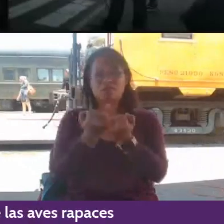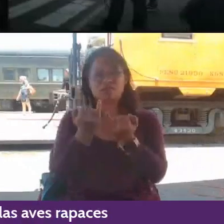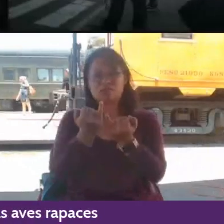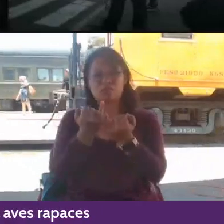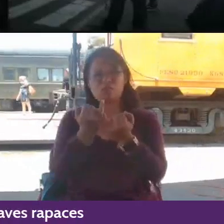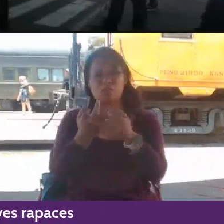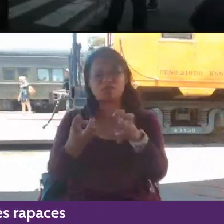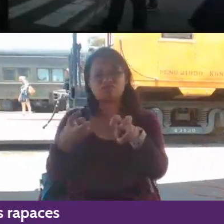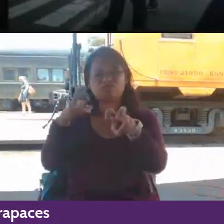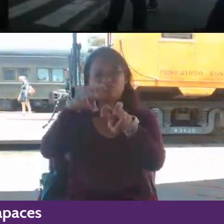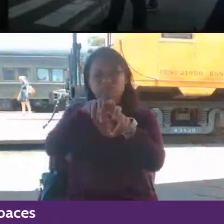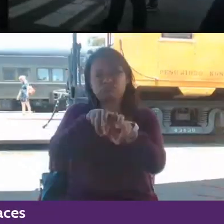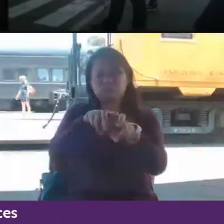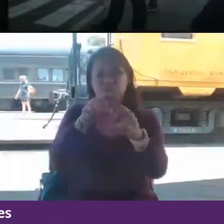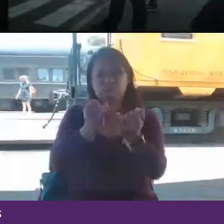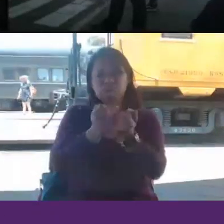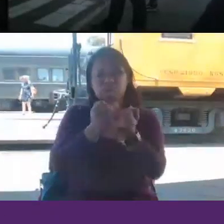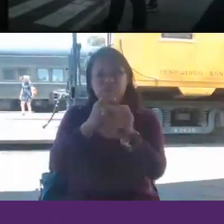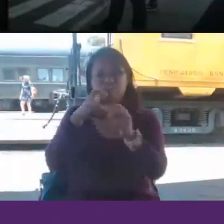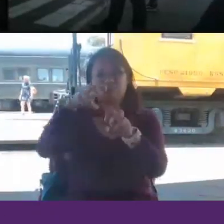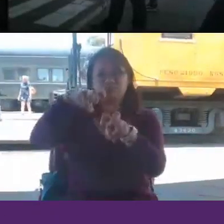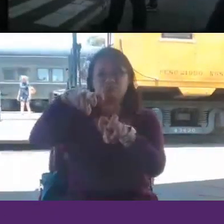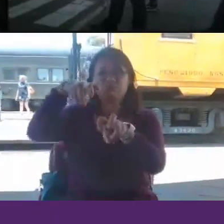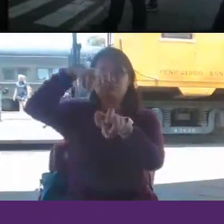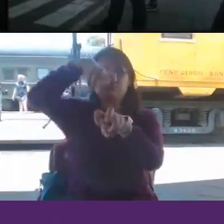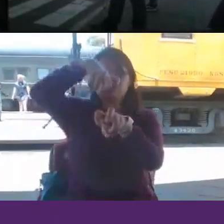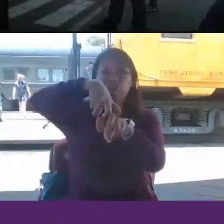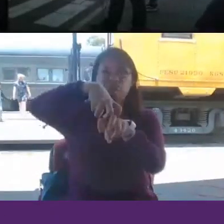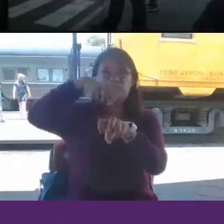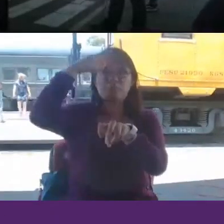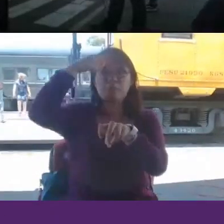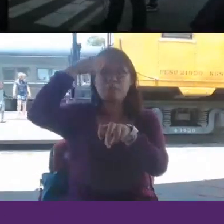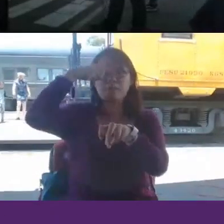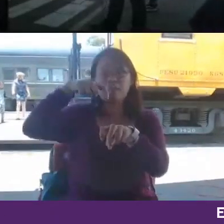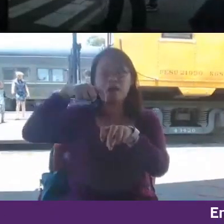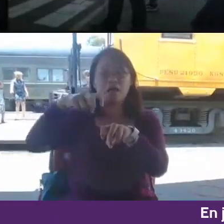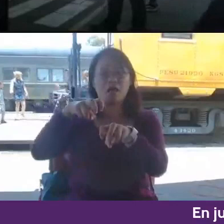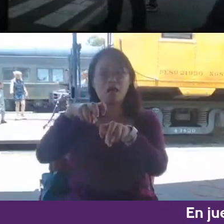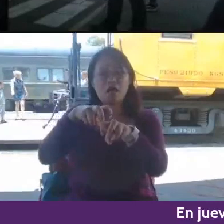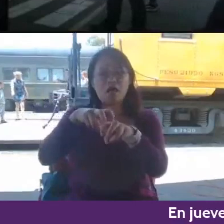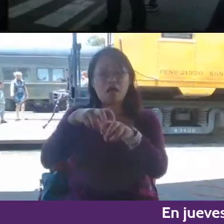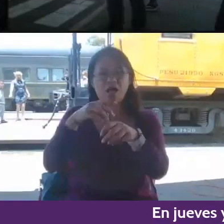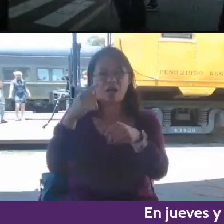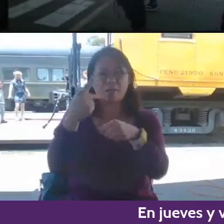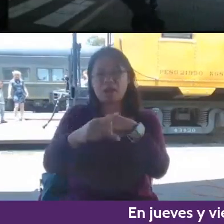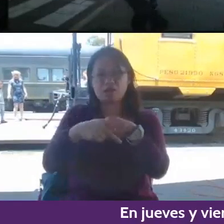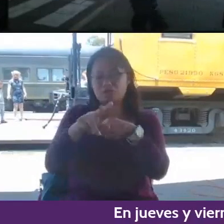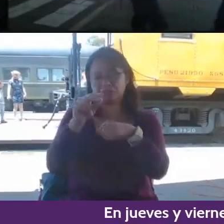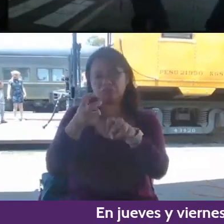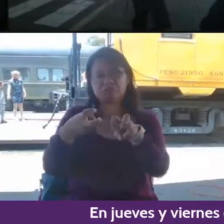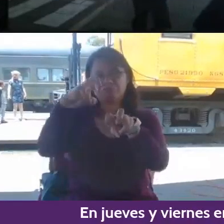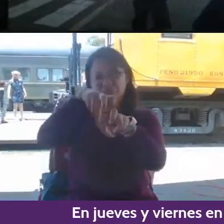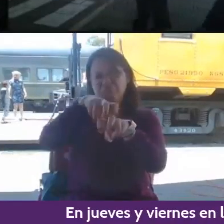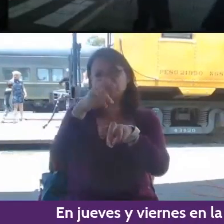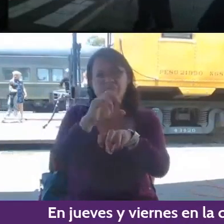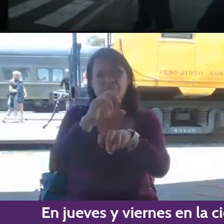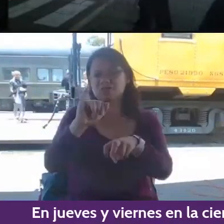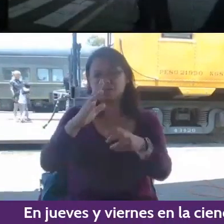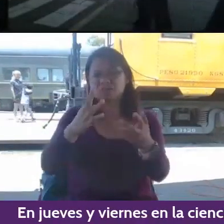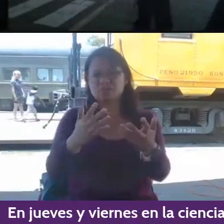llama pisar, se sube con las patitas recogidas, dobladas para no lastimar con las garras, y ahí se realiza la cópula. ¿Alguien más?